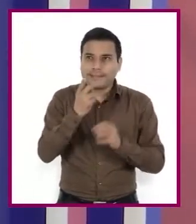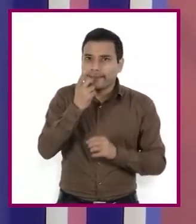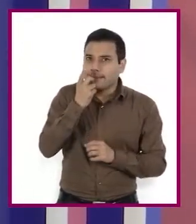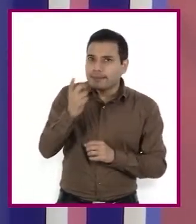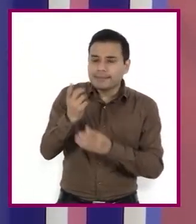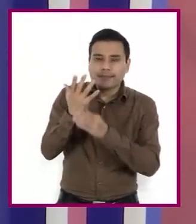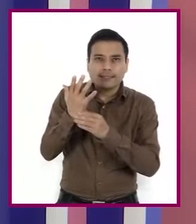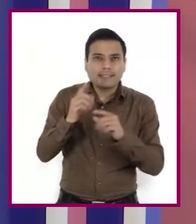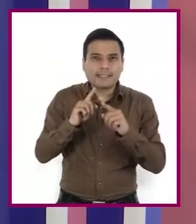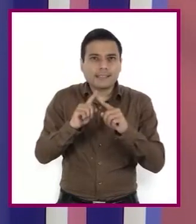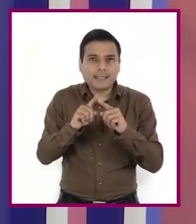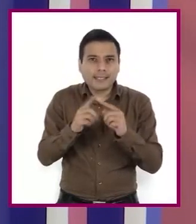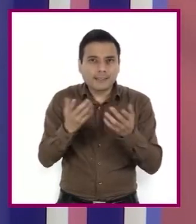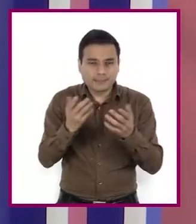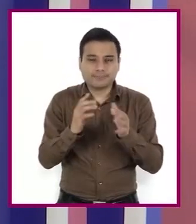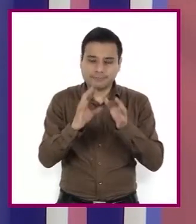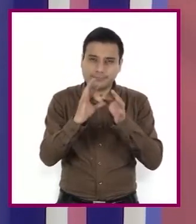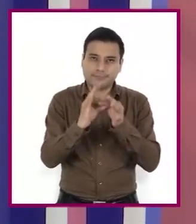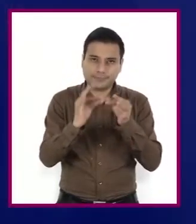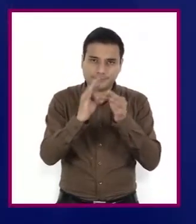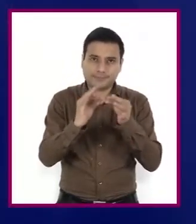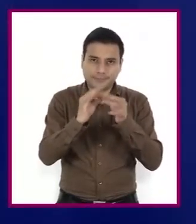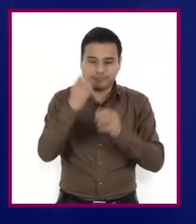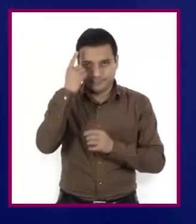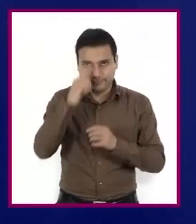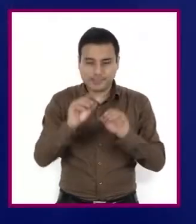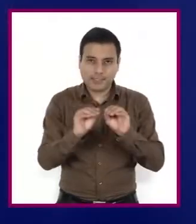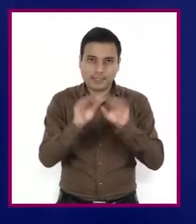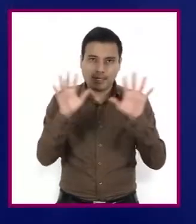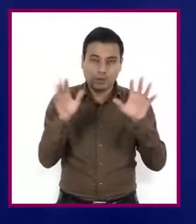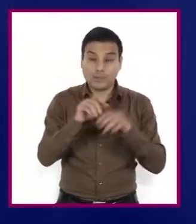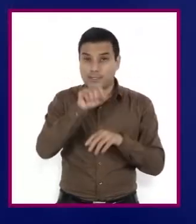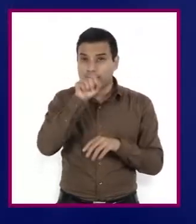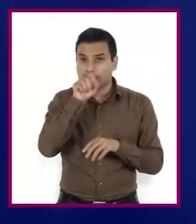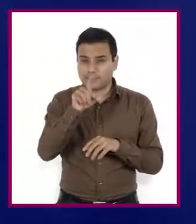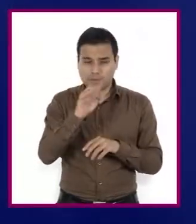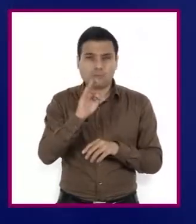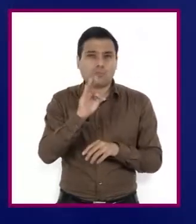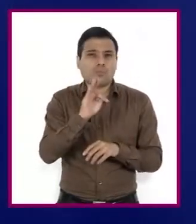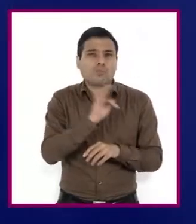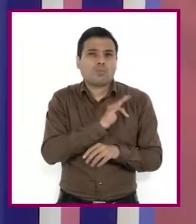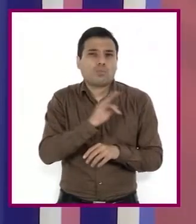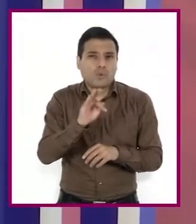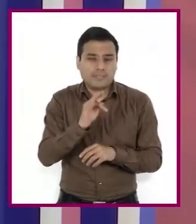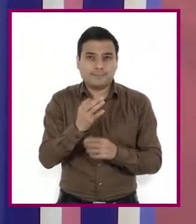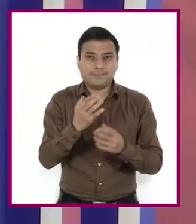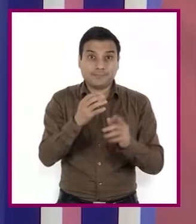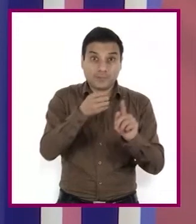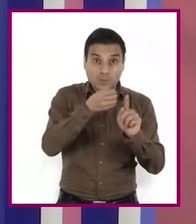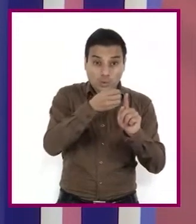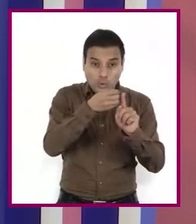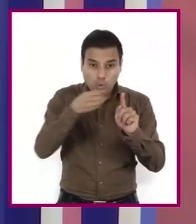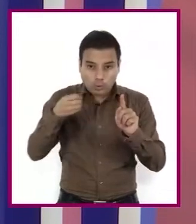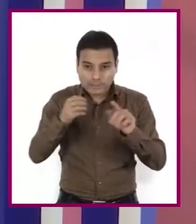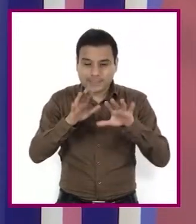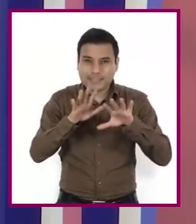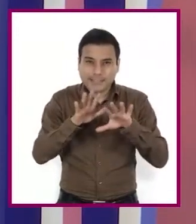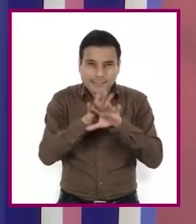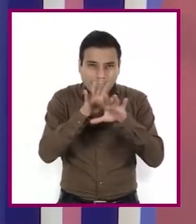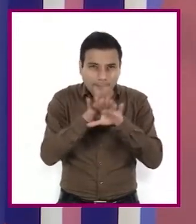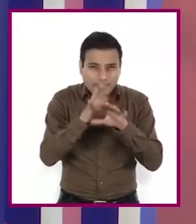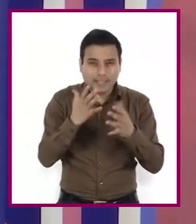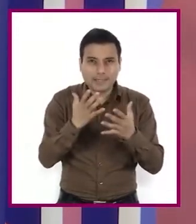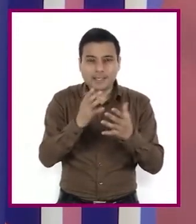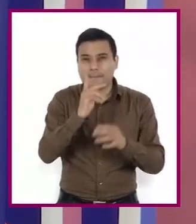los textos para exponer sus ideas claramente. También puede ser que tengan que reestructurarla, poner un fragmento de